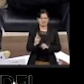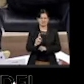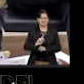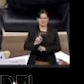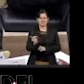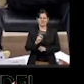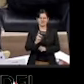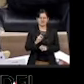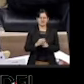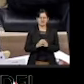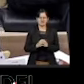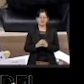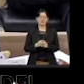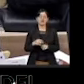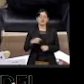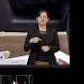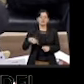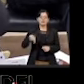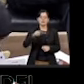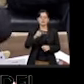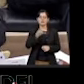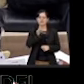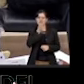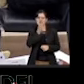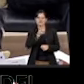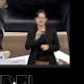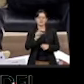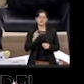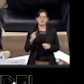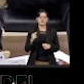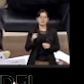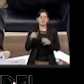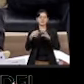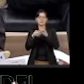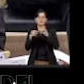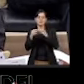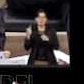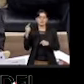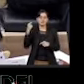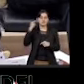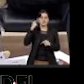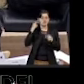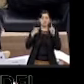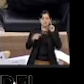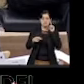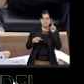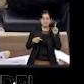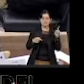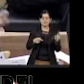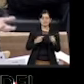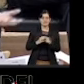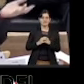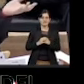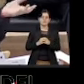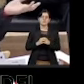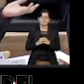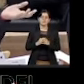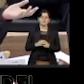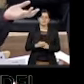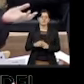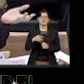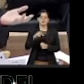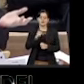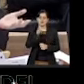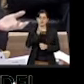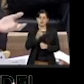de un cinismo feroz. Les entra por un lado el argumento y les sale por el otro. Se acomodan, pero que haya